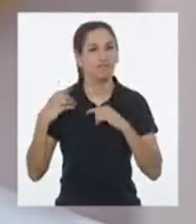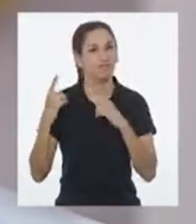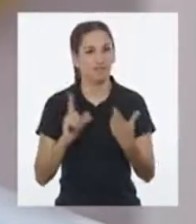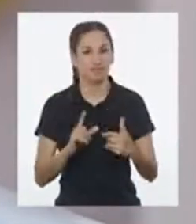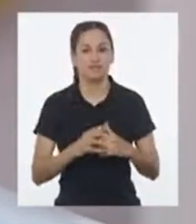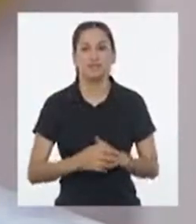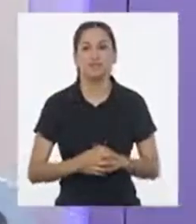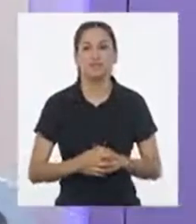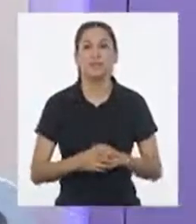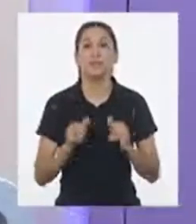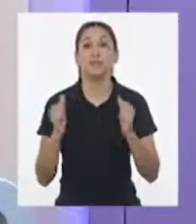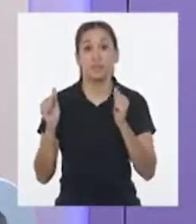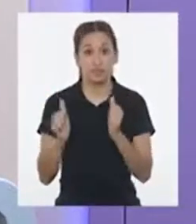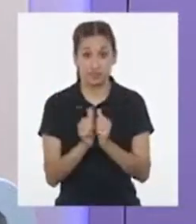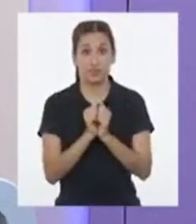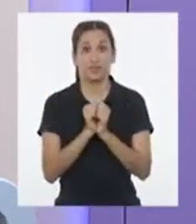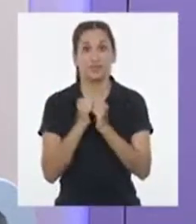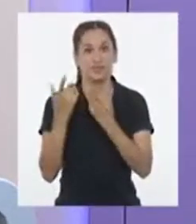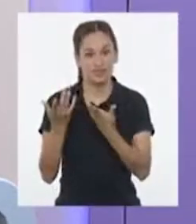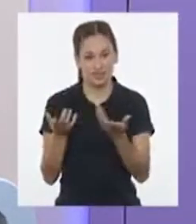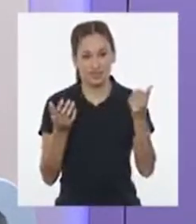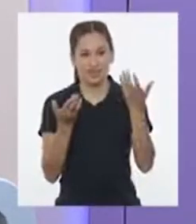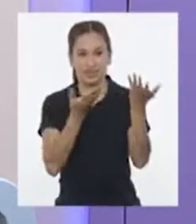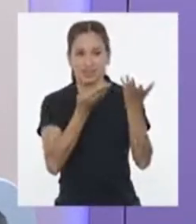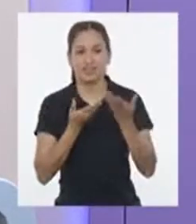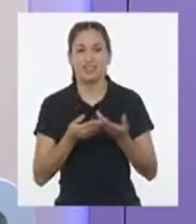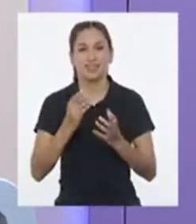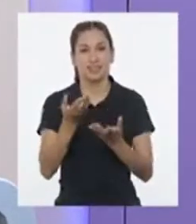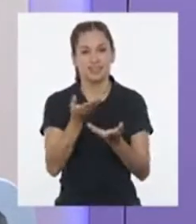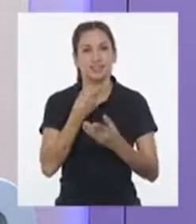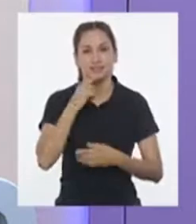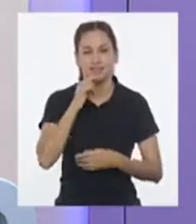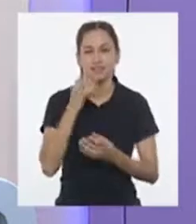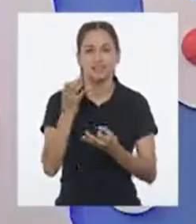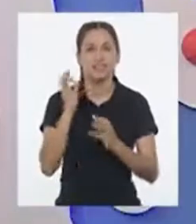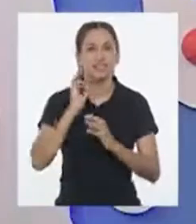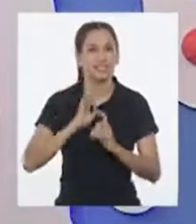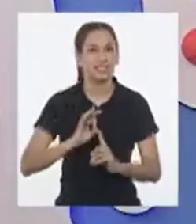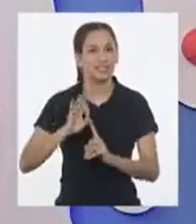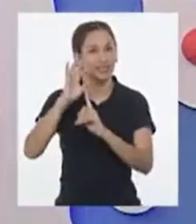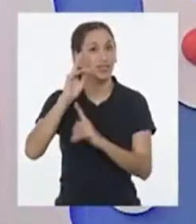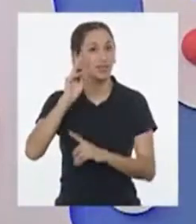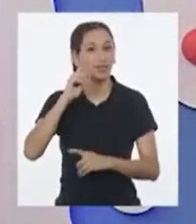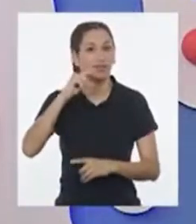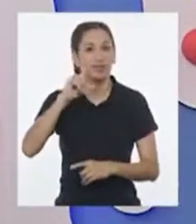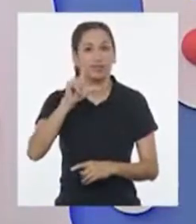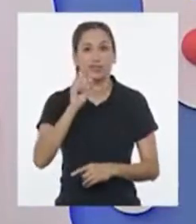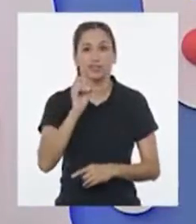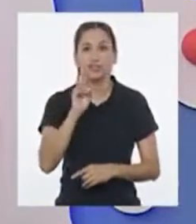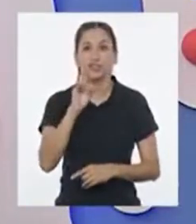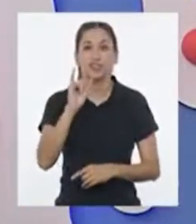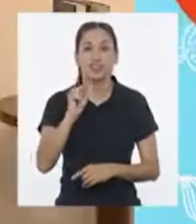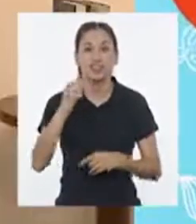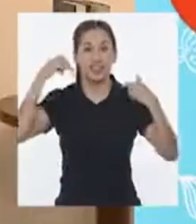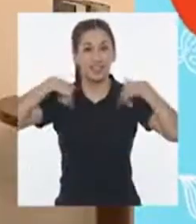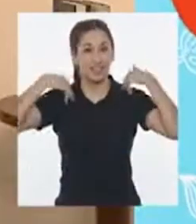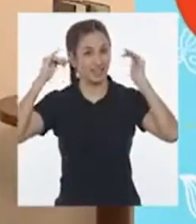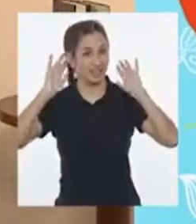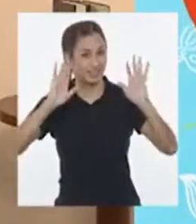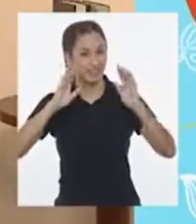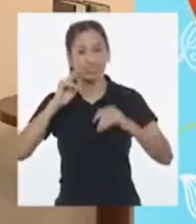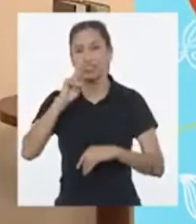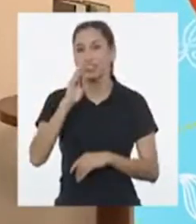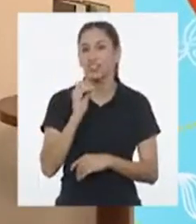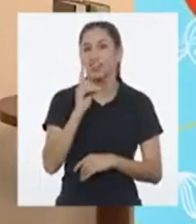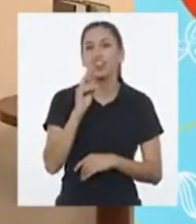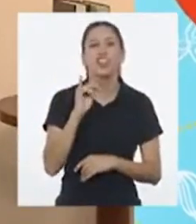está listo. Y para acompañarnos tenemos a una invitada especial. Profesora Gloria. Aquí